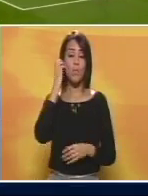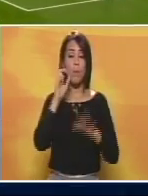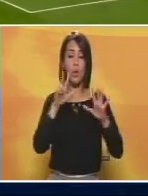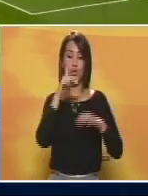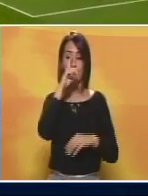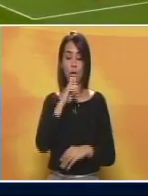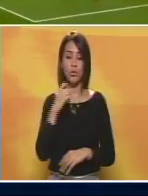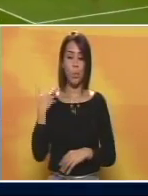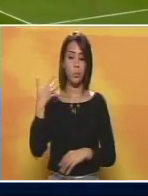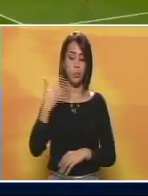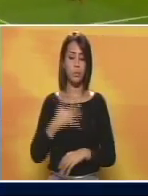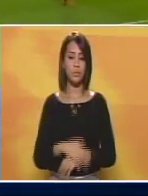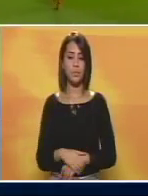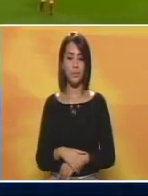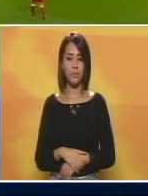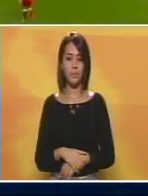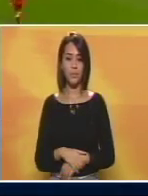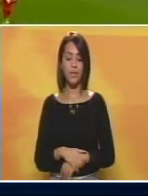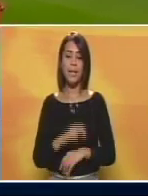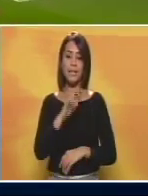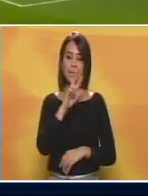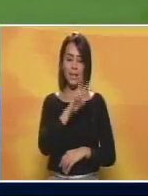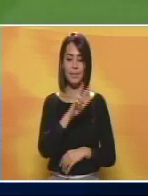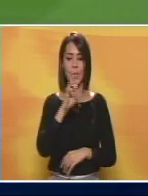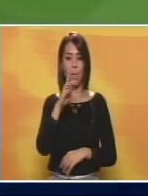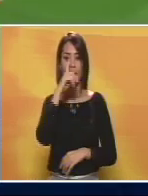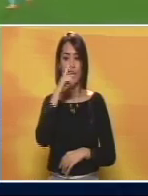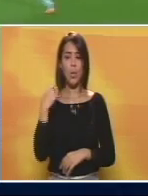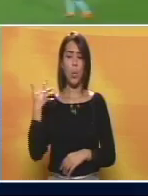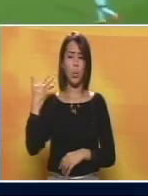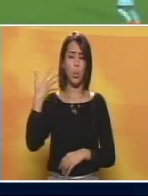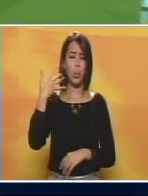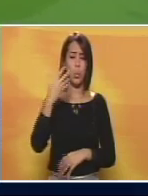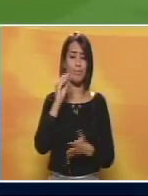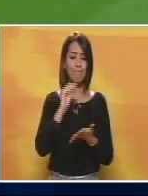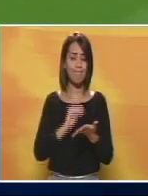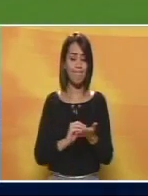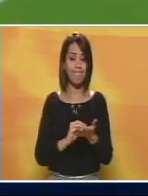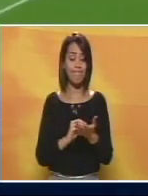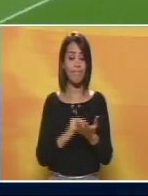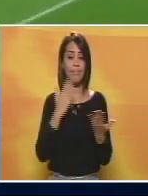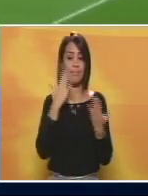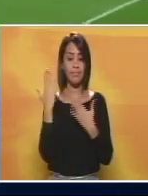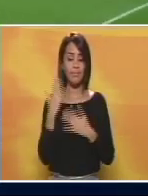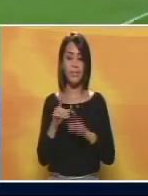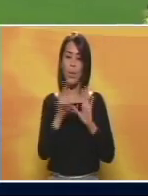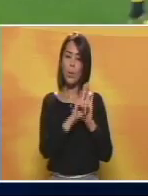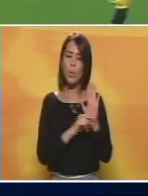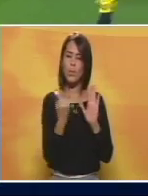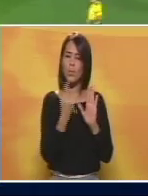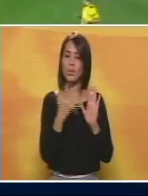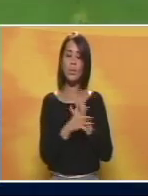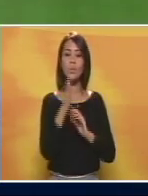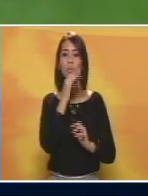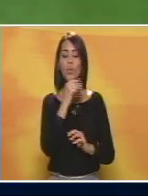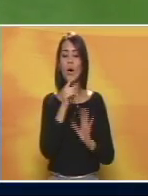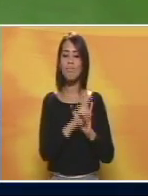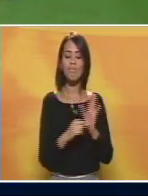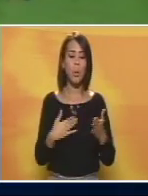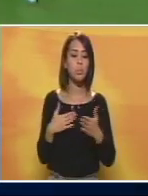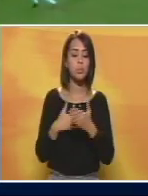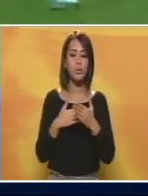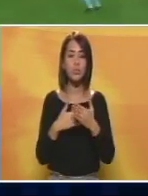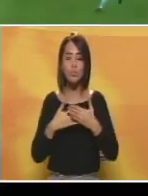8 años. Más larga fue la sequía de la Roma, 34 años sin alcanzar esta instancia. La única regla del torneo es que no hay reglas, no hay